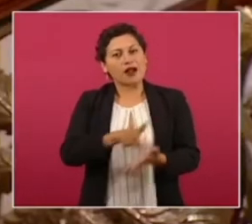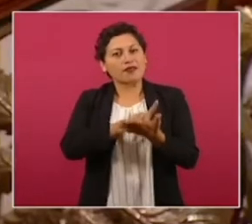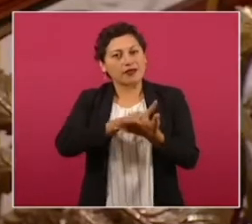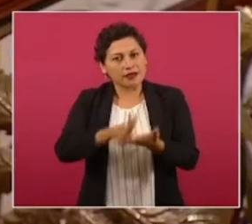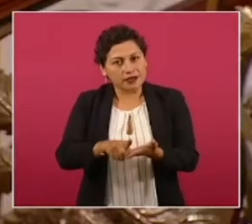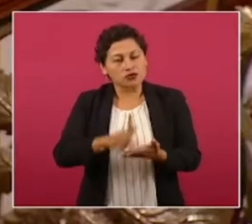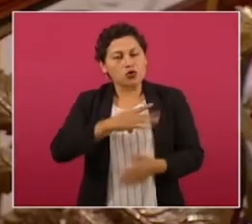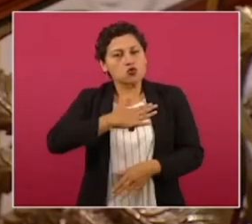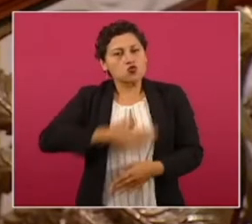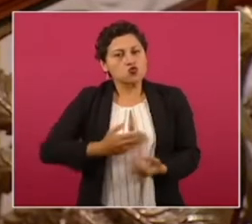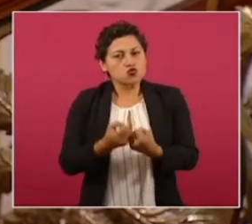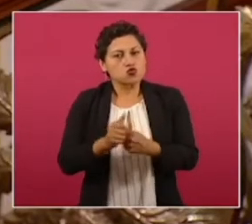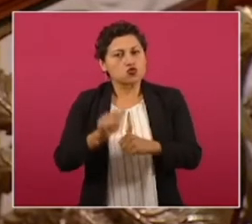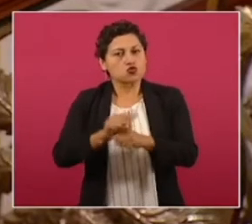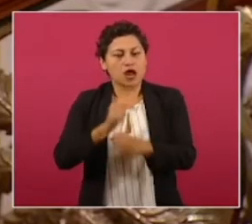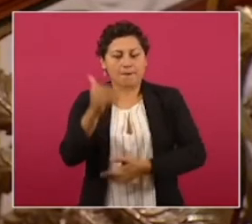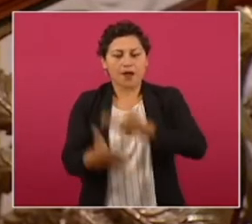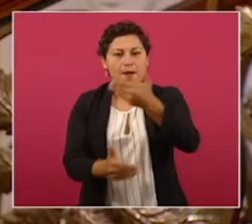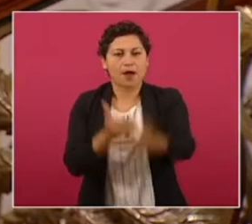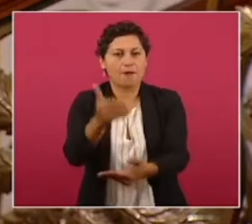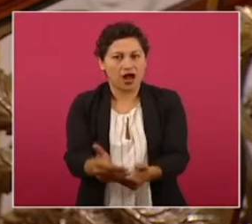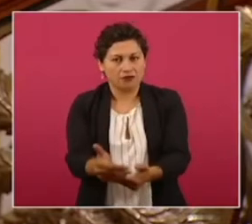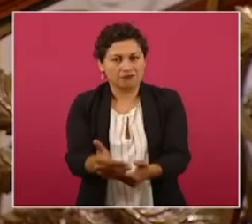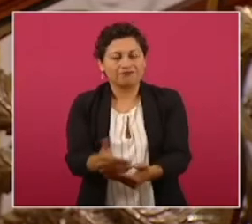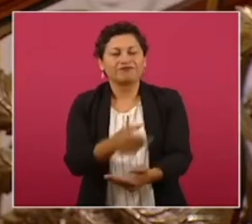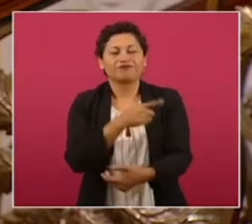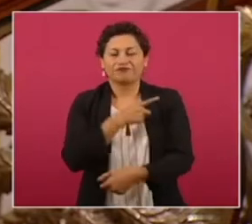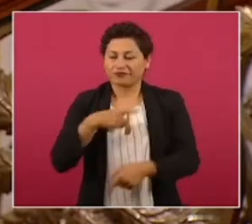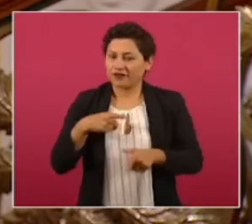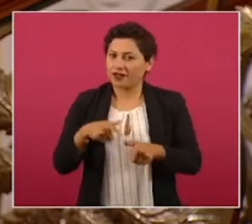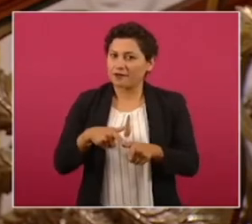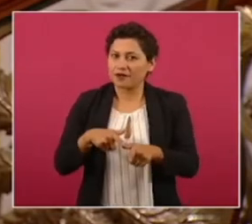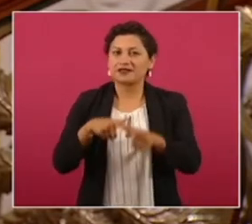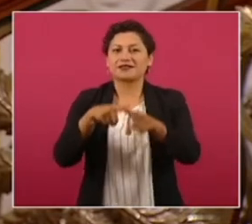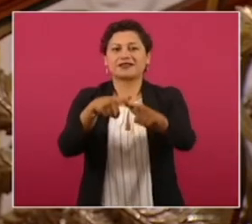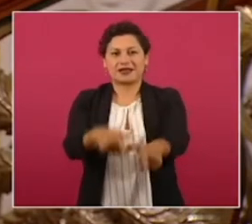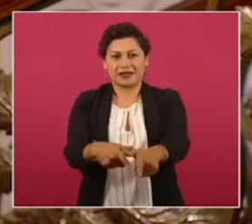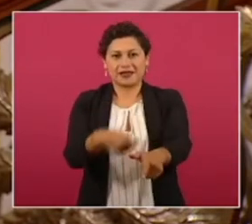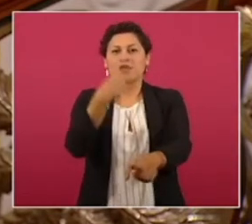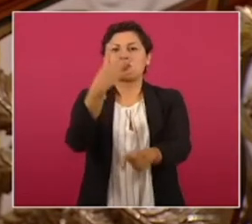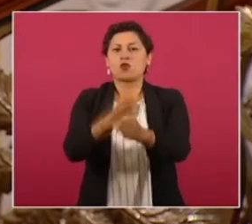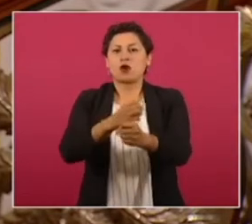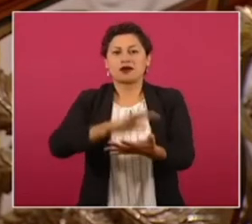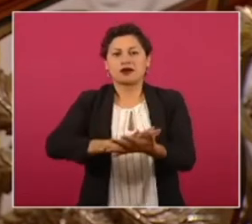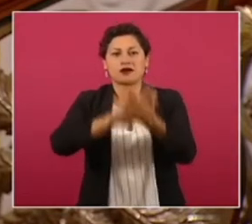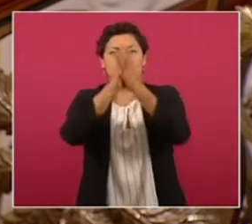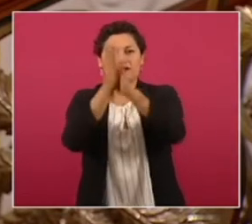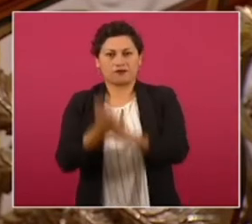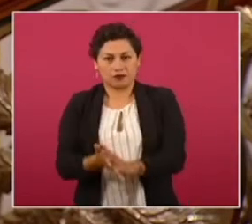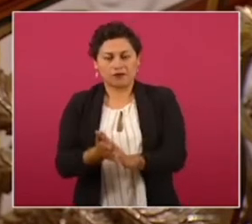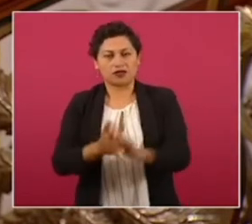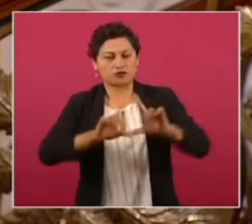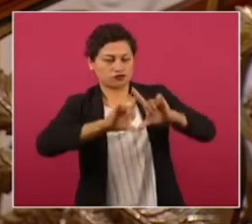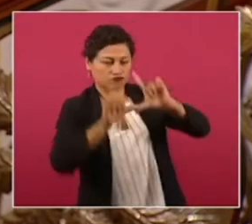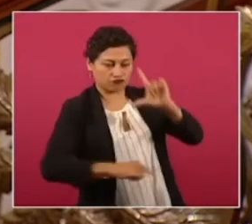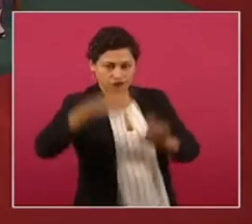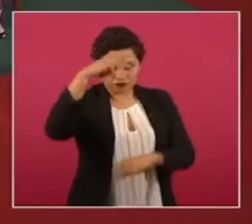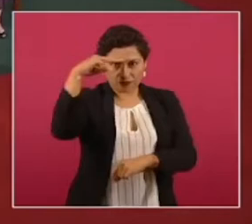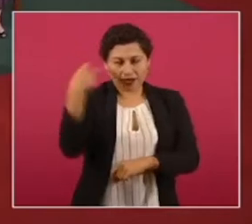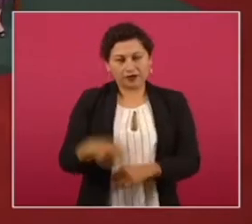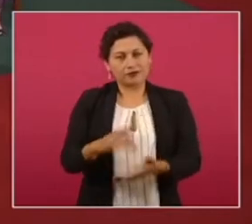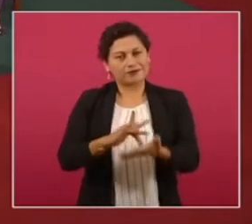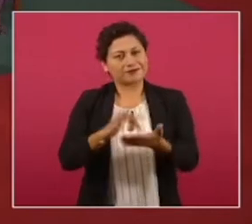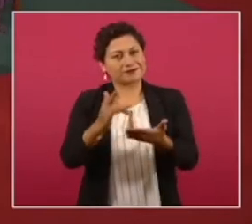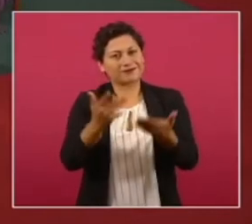social. Sigamos avanzando en esta cuarta transformación de la República. Muchas